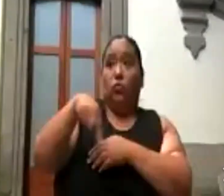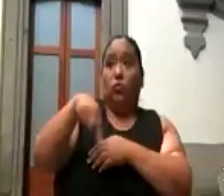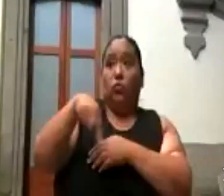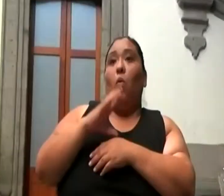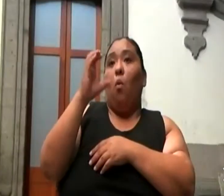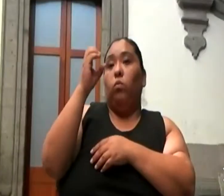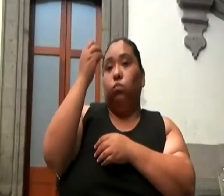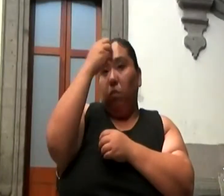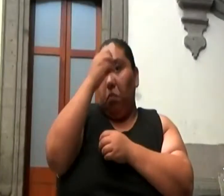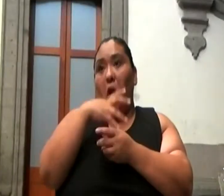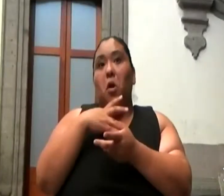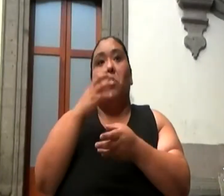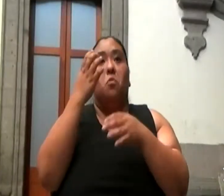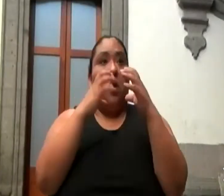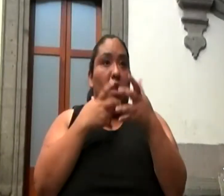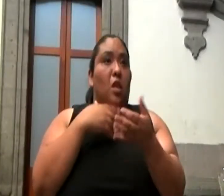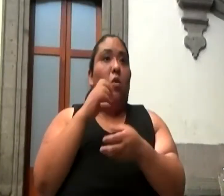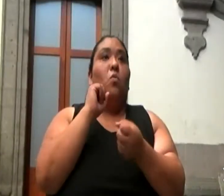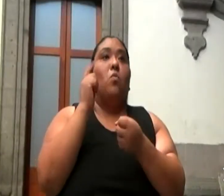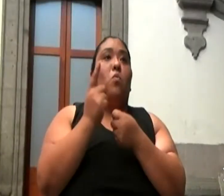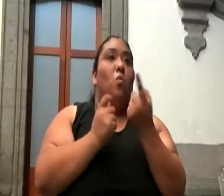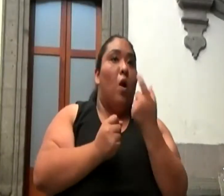alguna sugerencia